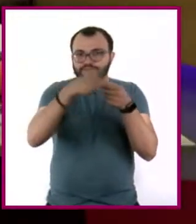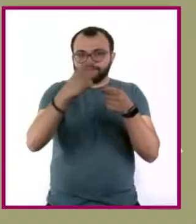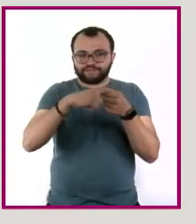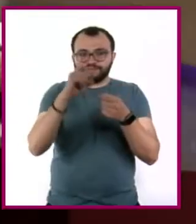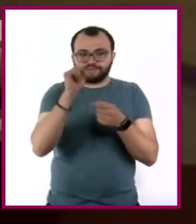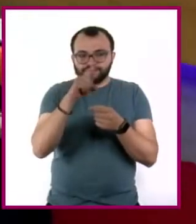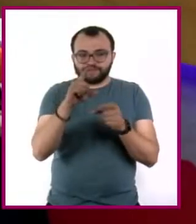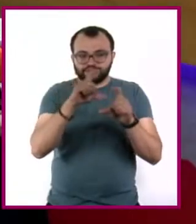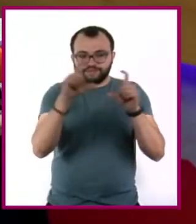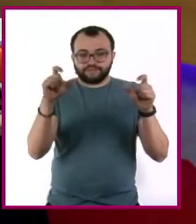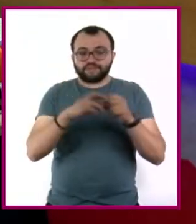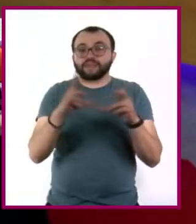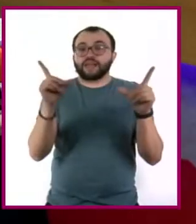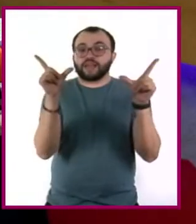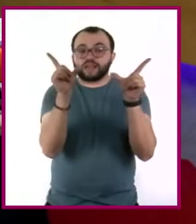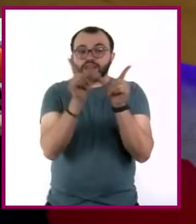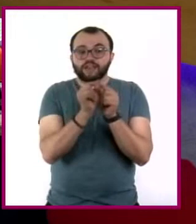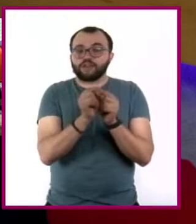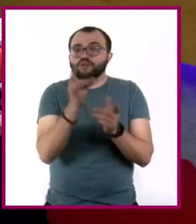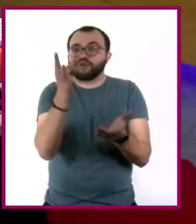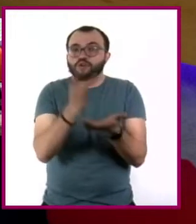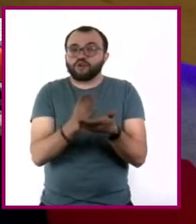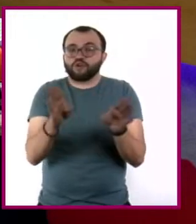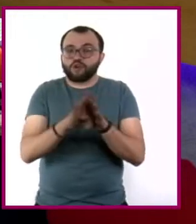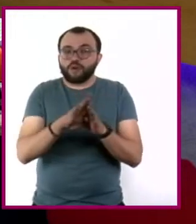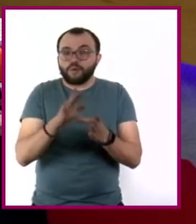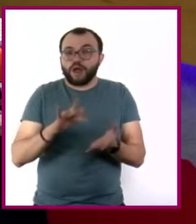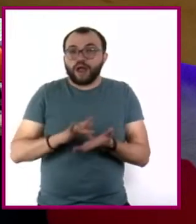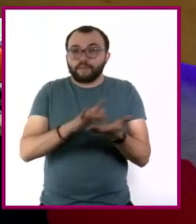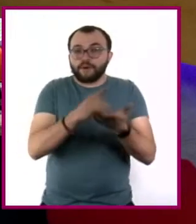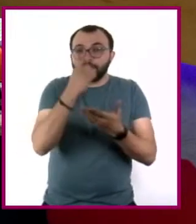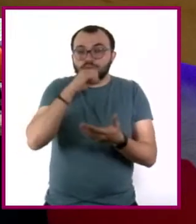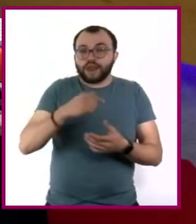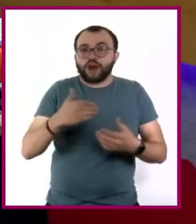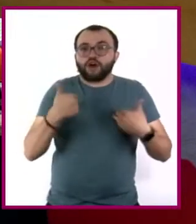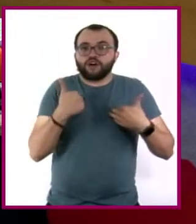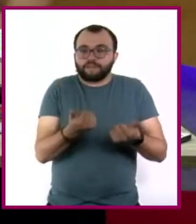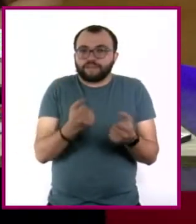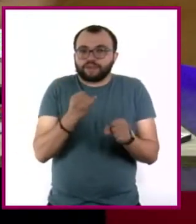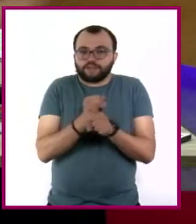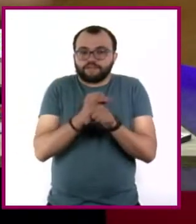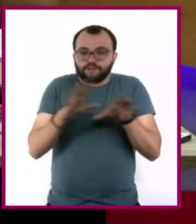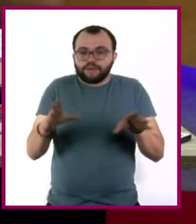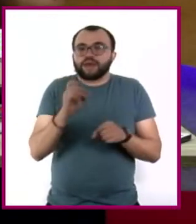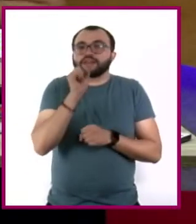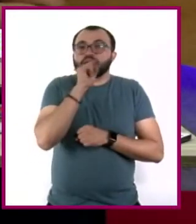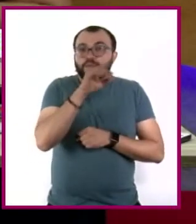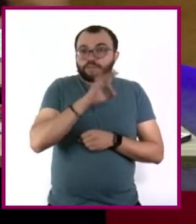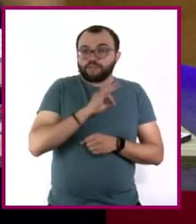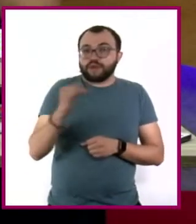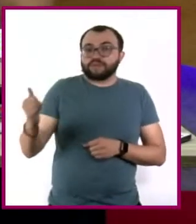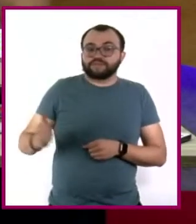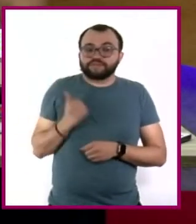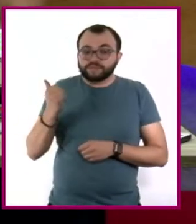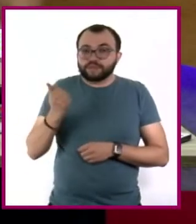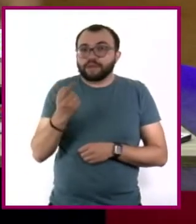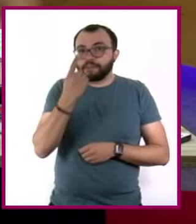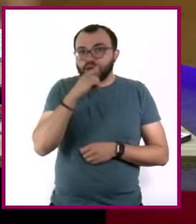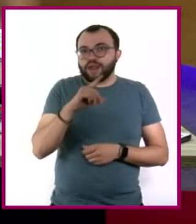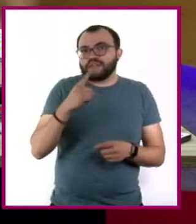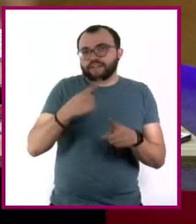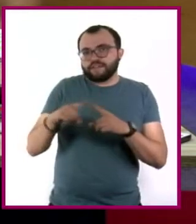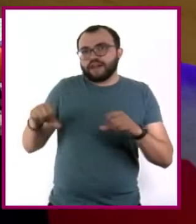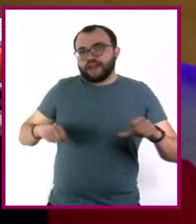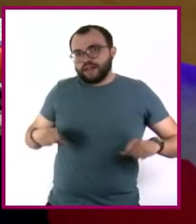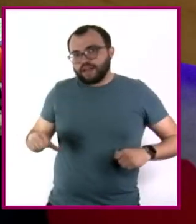sociales. El resumen no solo es un gran apoyo para comprender y analizar información. También nos puede dar ventajas sobre otras actividades